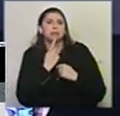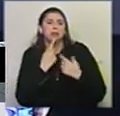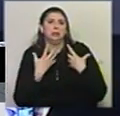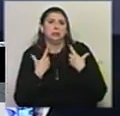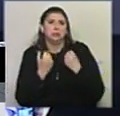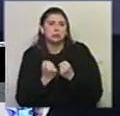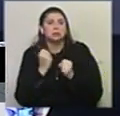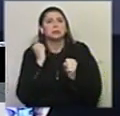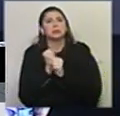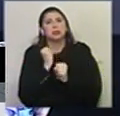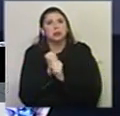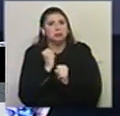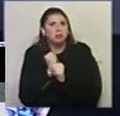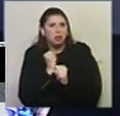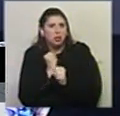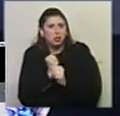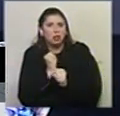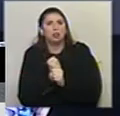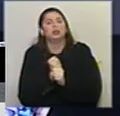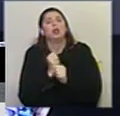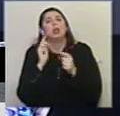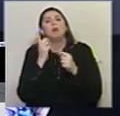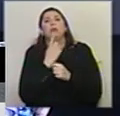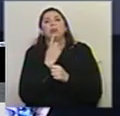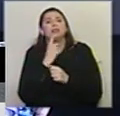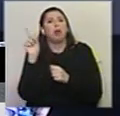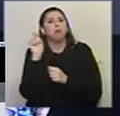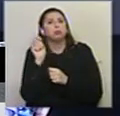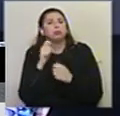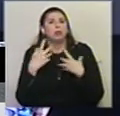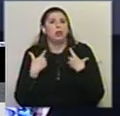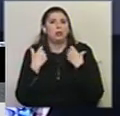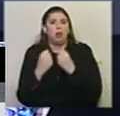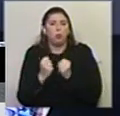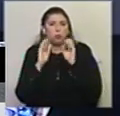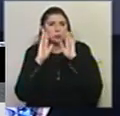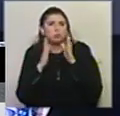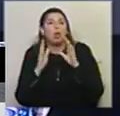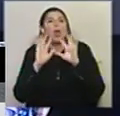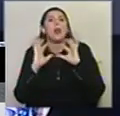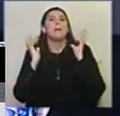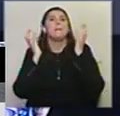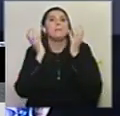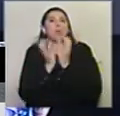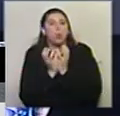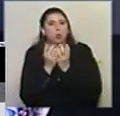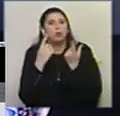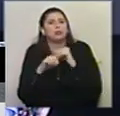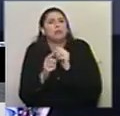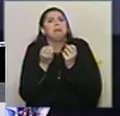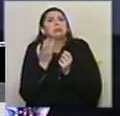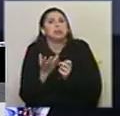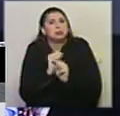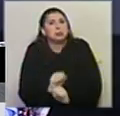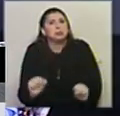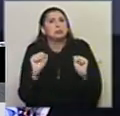trabajan en materias de políticas públicas de salud en el mundo entero, ¿por qué no se ha podido de alguna manera